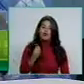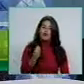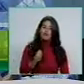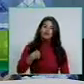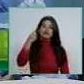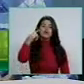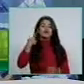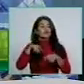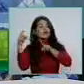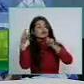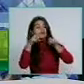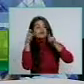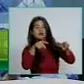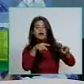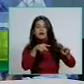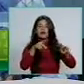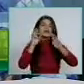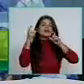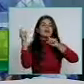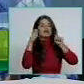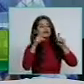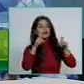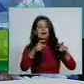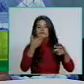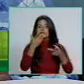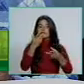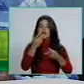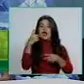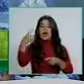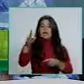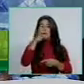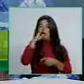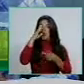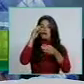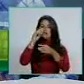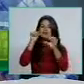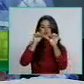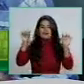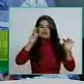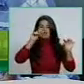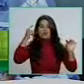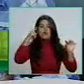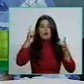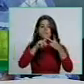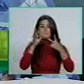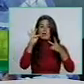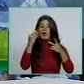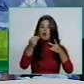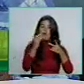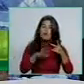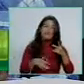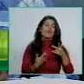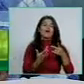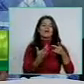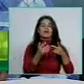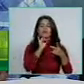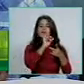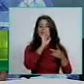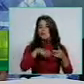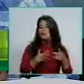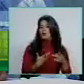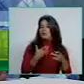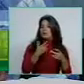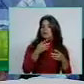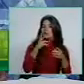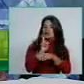como bancarizarlo, no solamente implica que tenga una cuenta bancaria, sino cómo hacer un uso adecuado de ese recurso y de ese material que